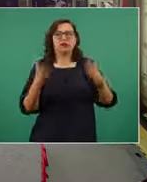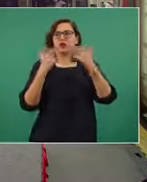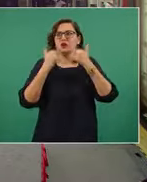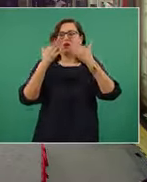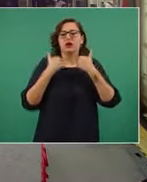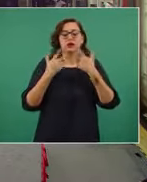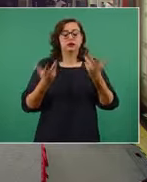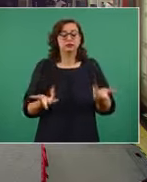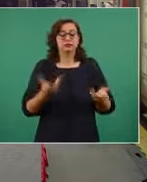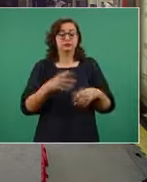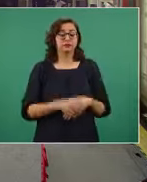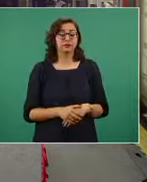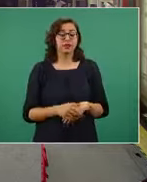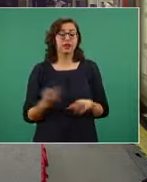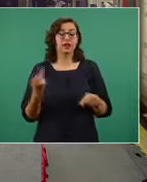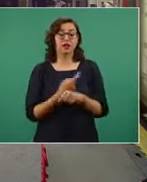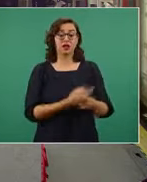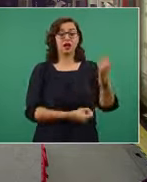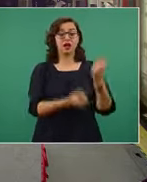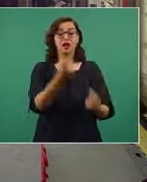me han dicho algunos